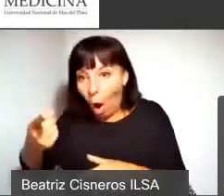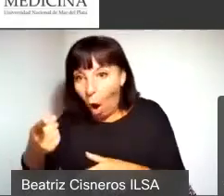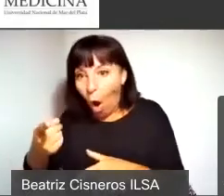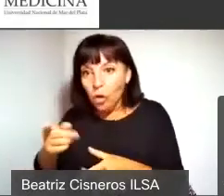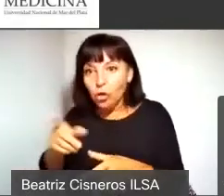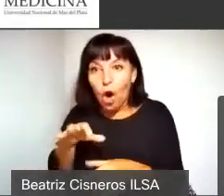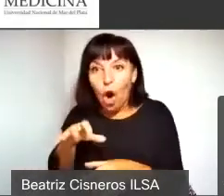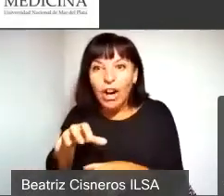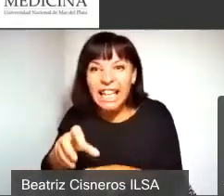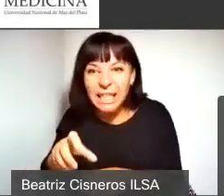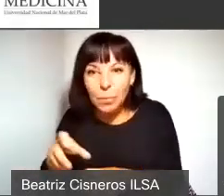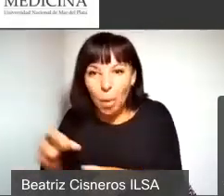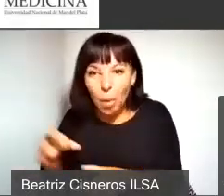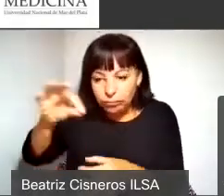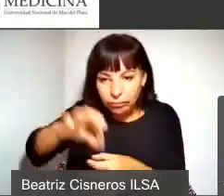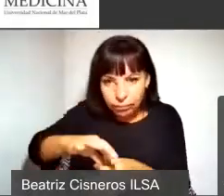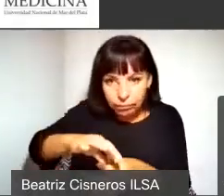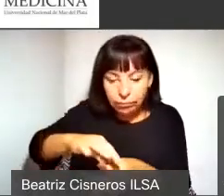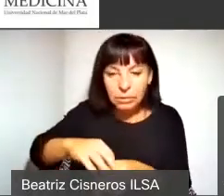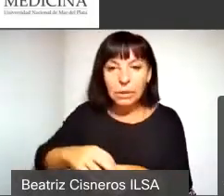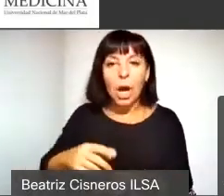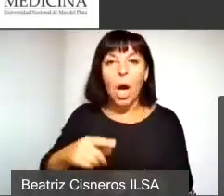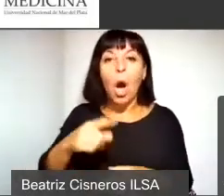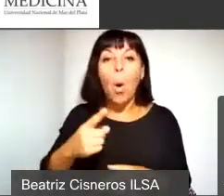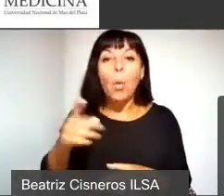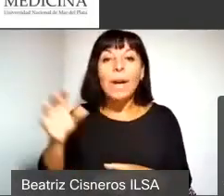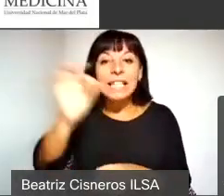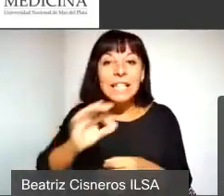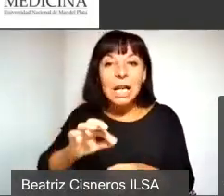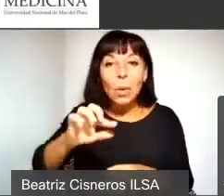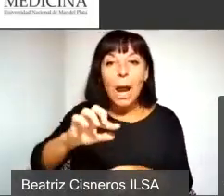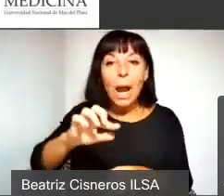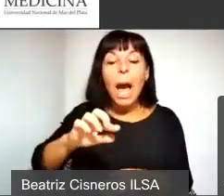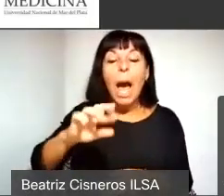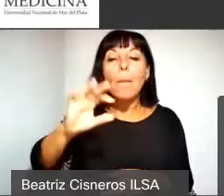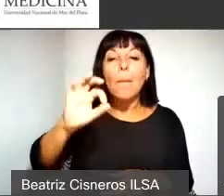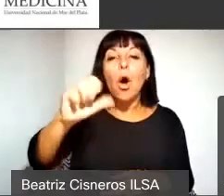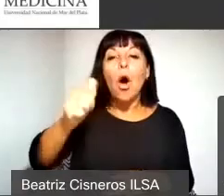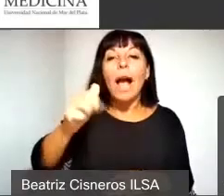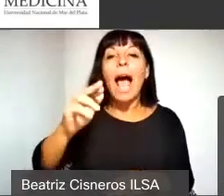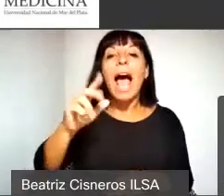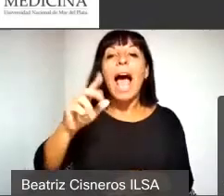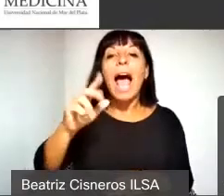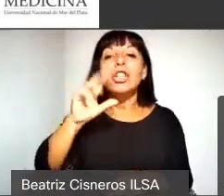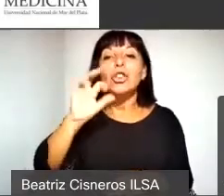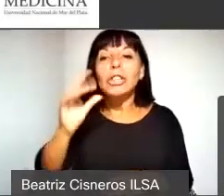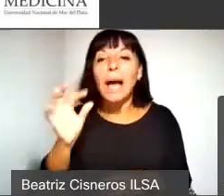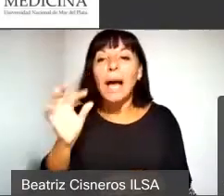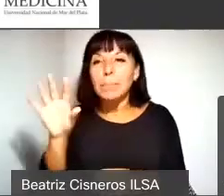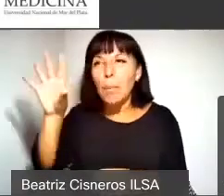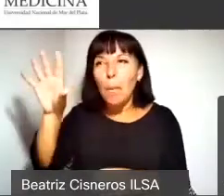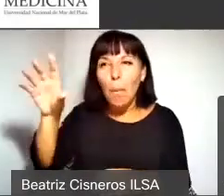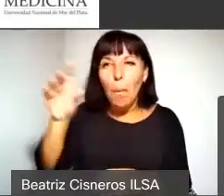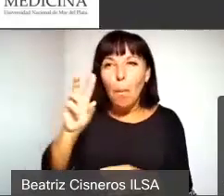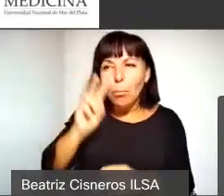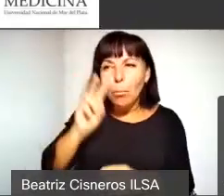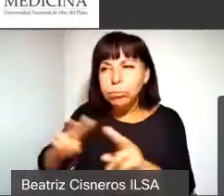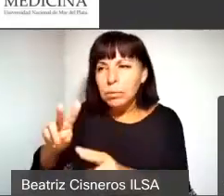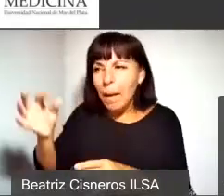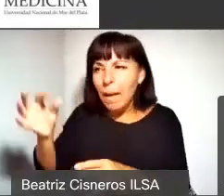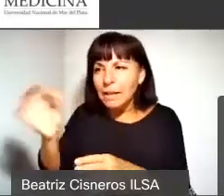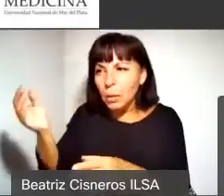él. Cuando una célula procariota de vida libre de mayor tamaño intentaba internalizar a otra, podían ocurrir 3